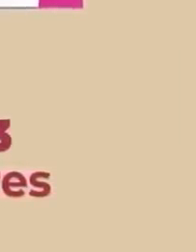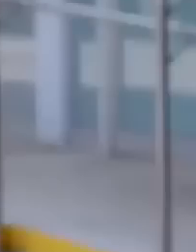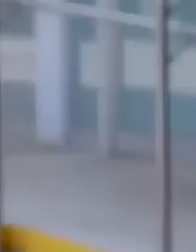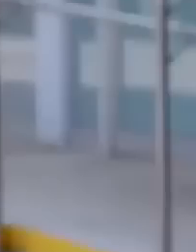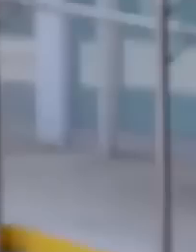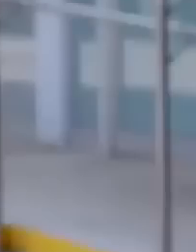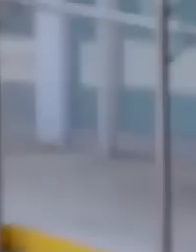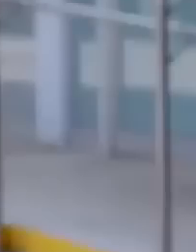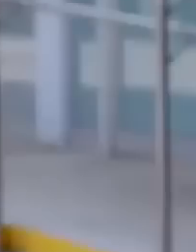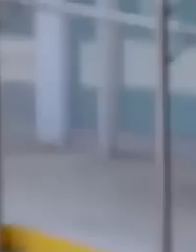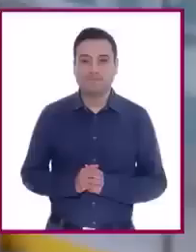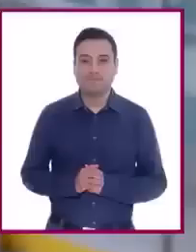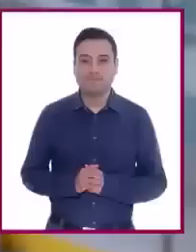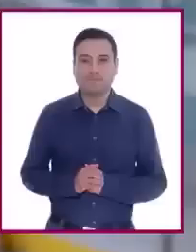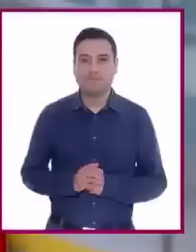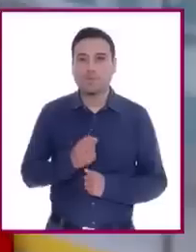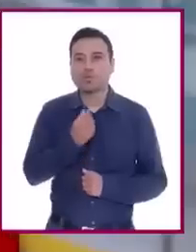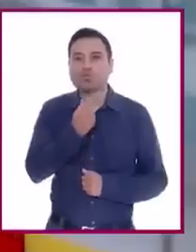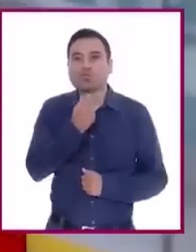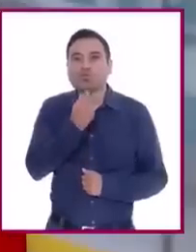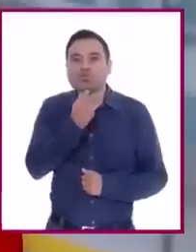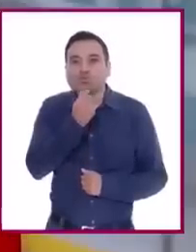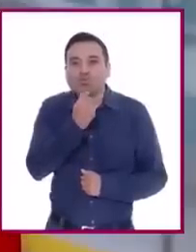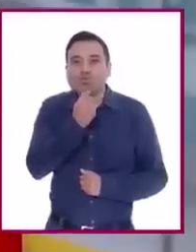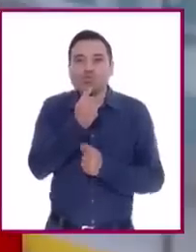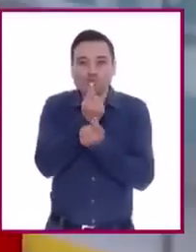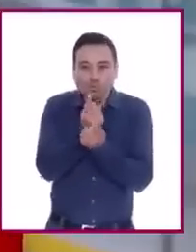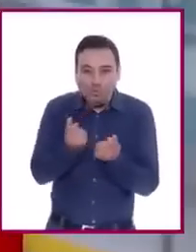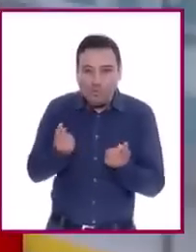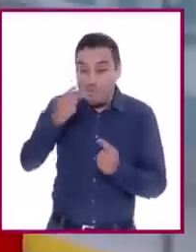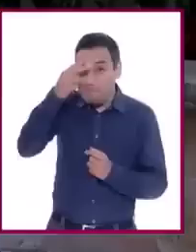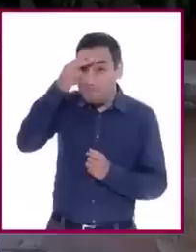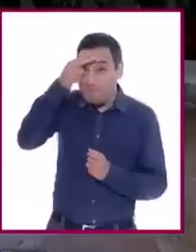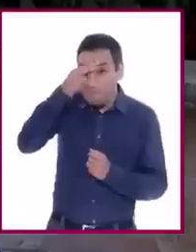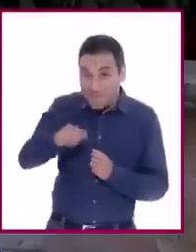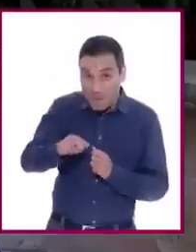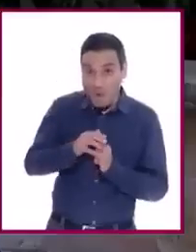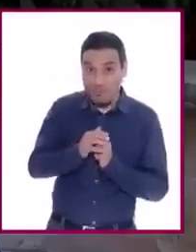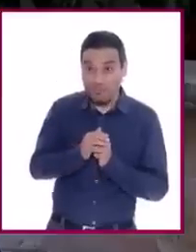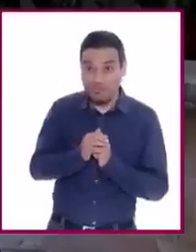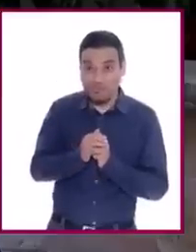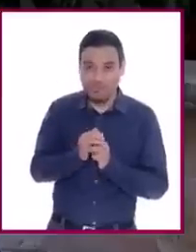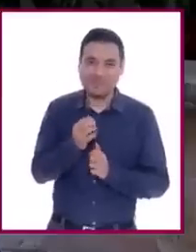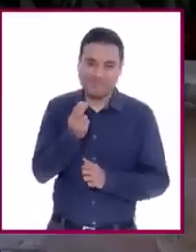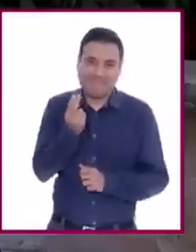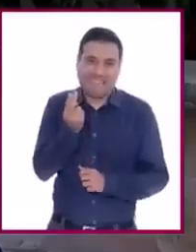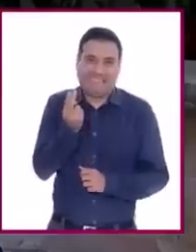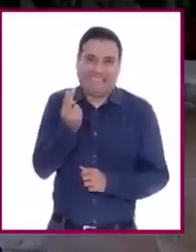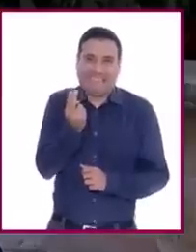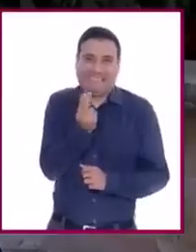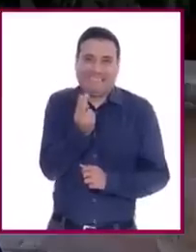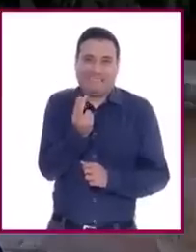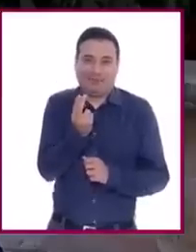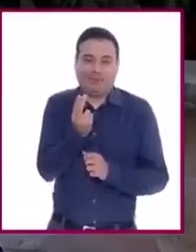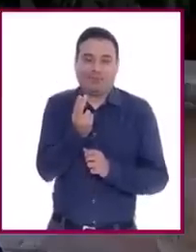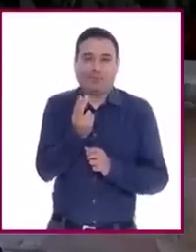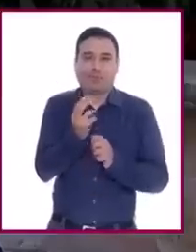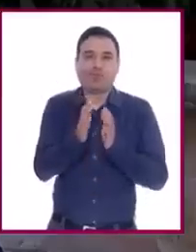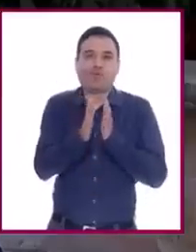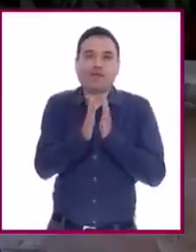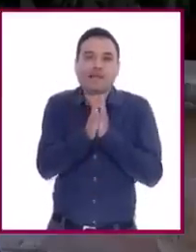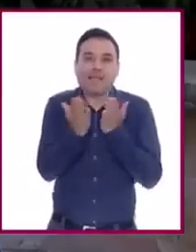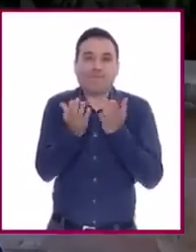las niñas y niños mexicanos de las nuevas generaciones tengan oportunidad de trabajar con libros creados